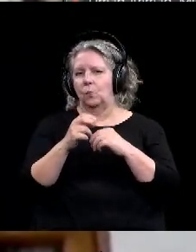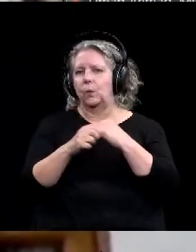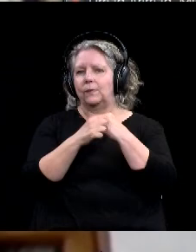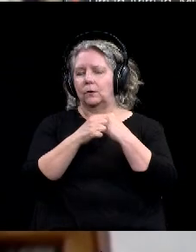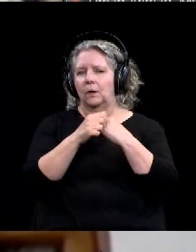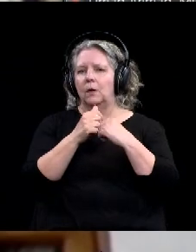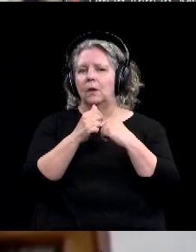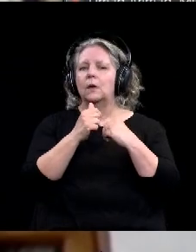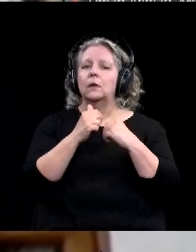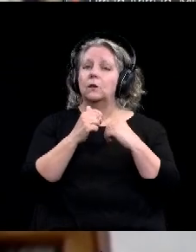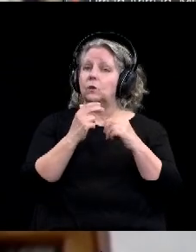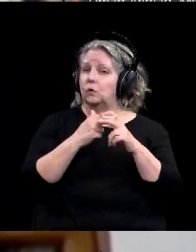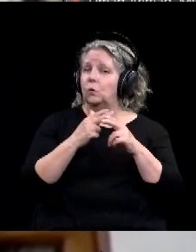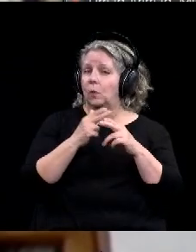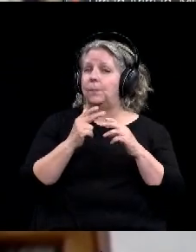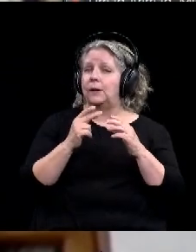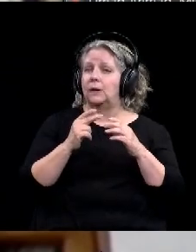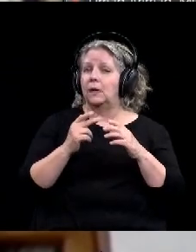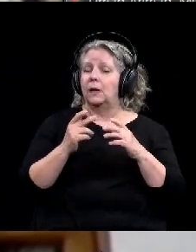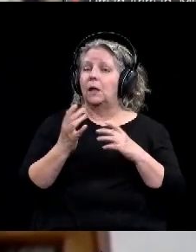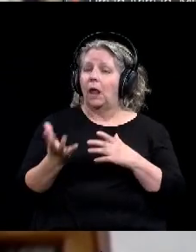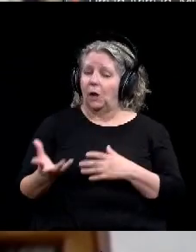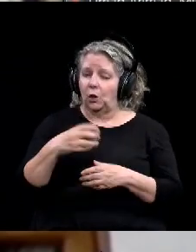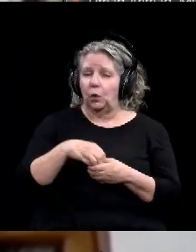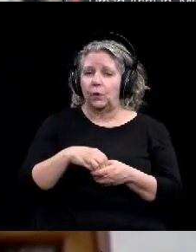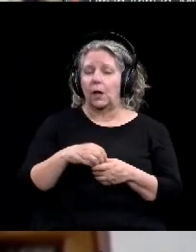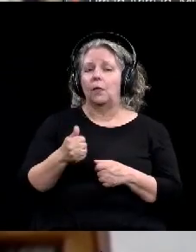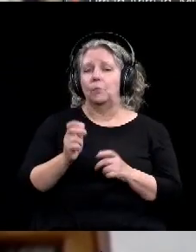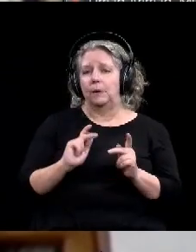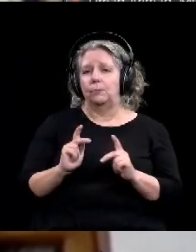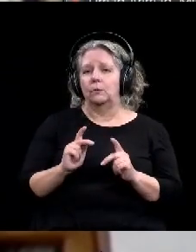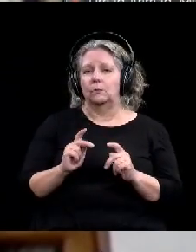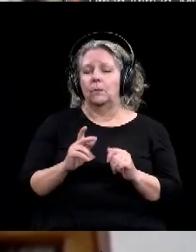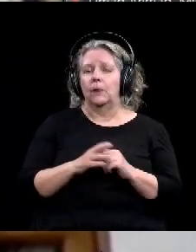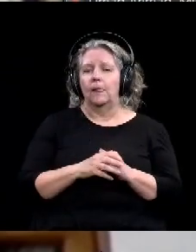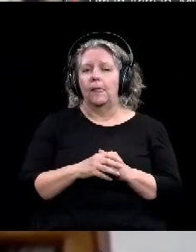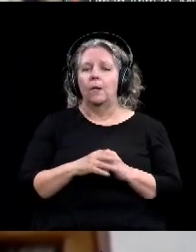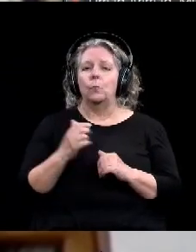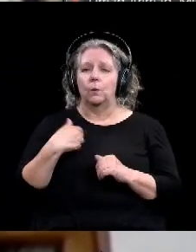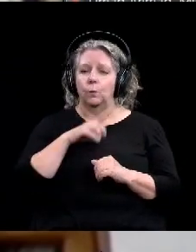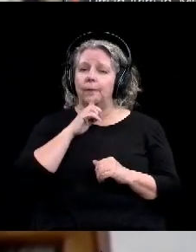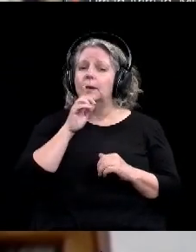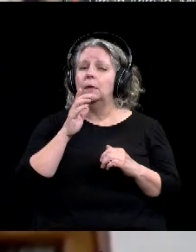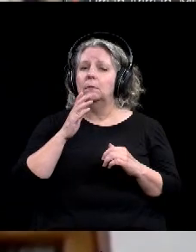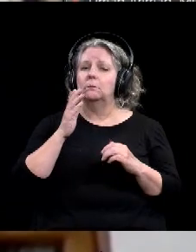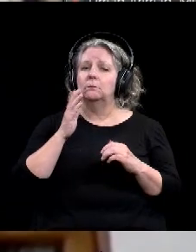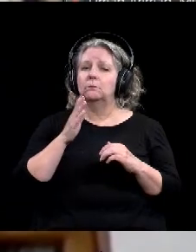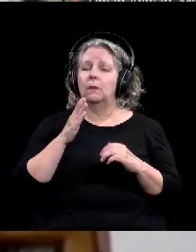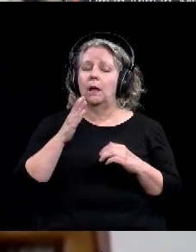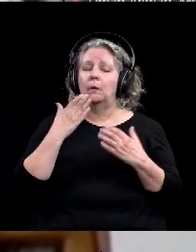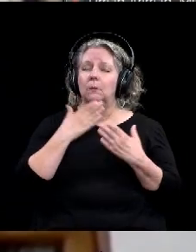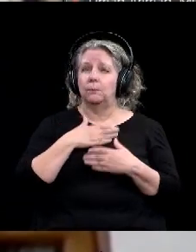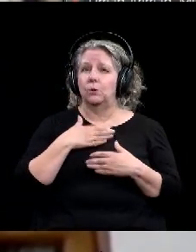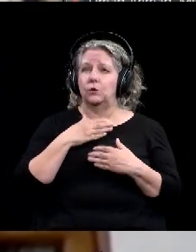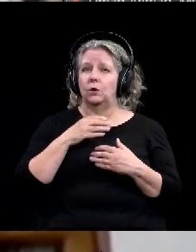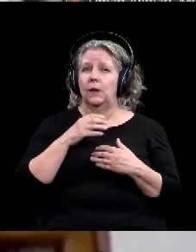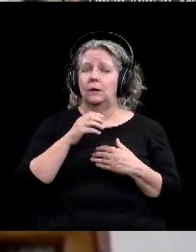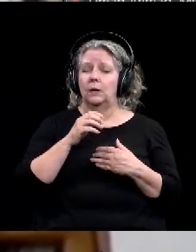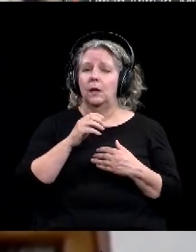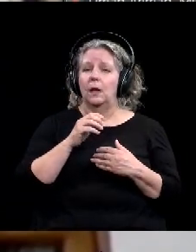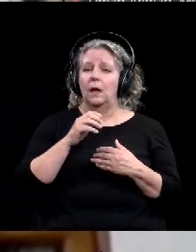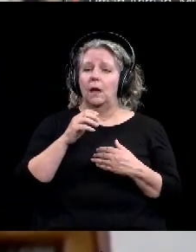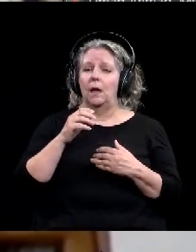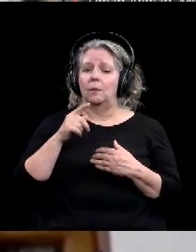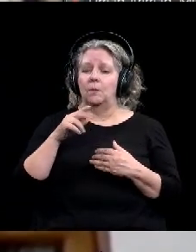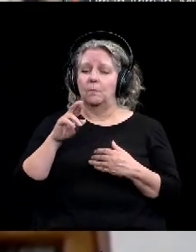puedan venir y aquí en la sanción preferente puedes 2000 2000